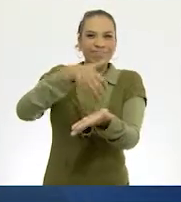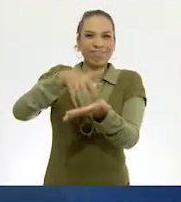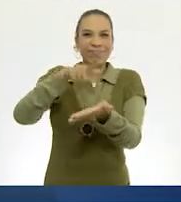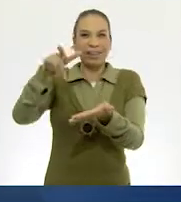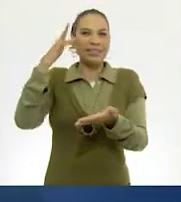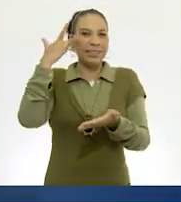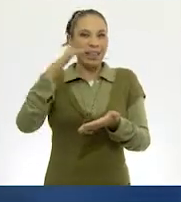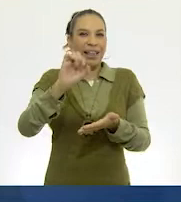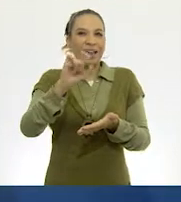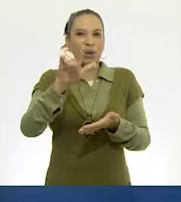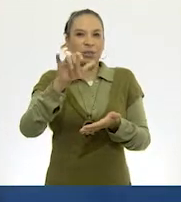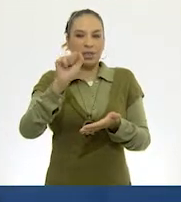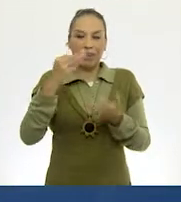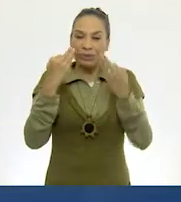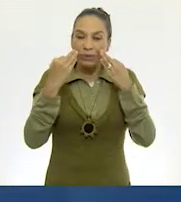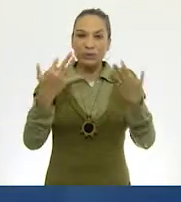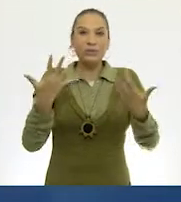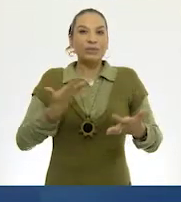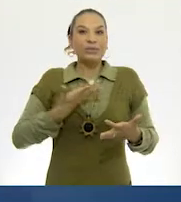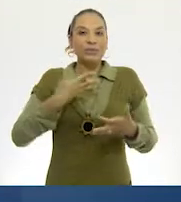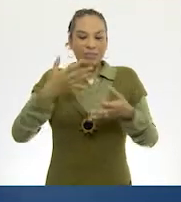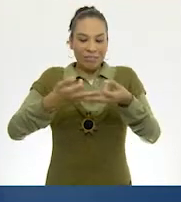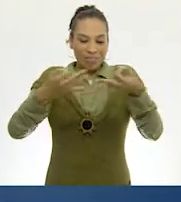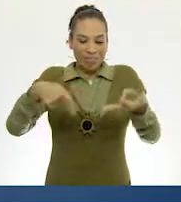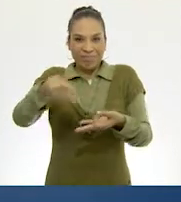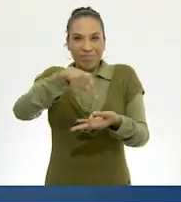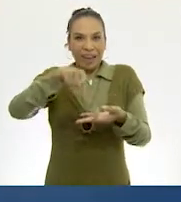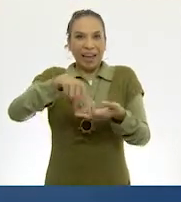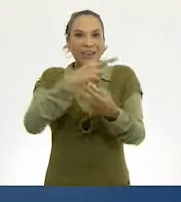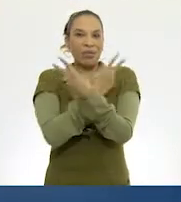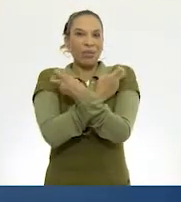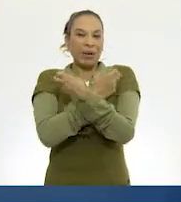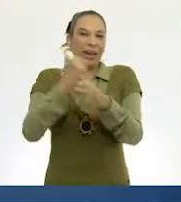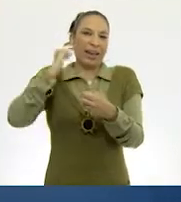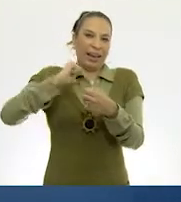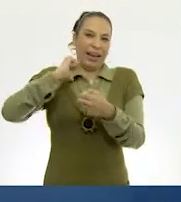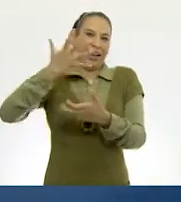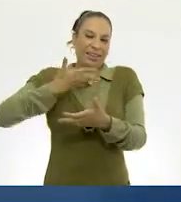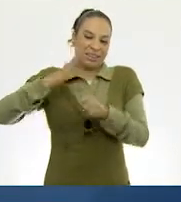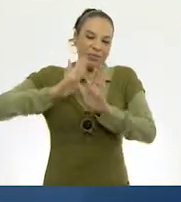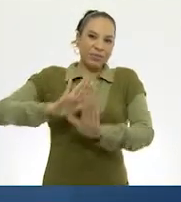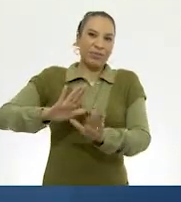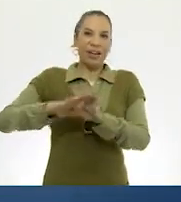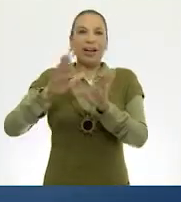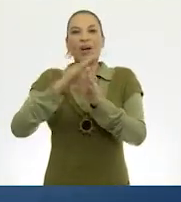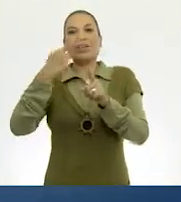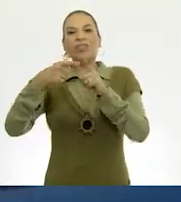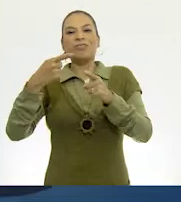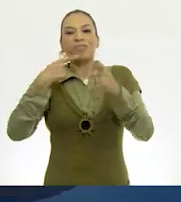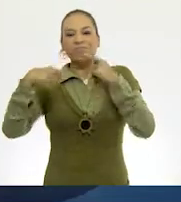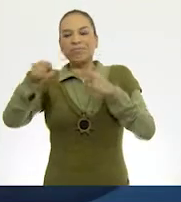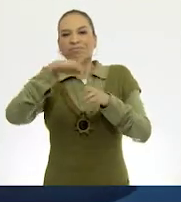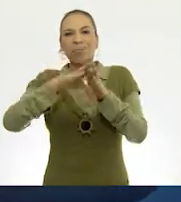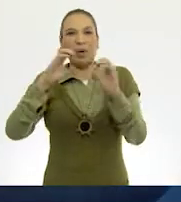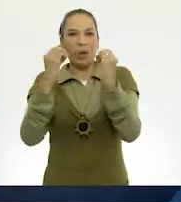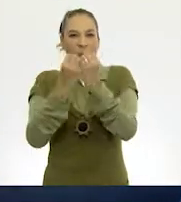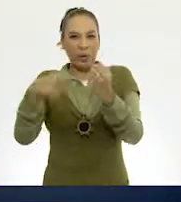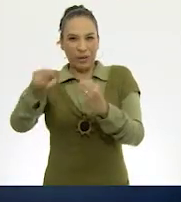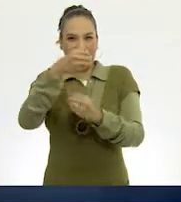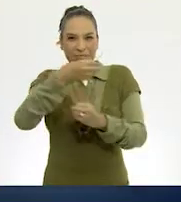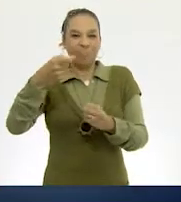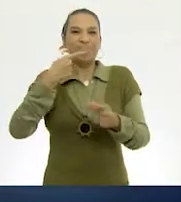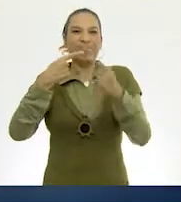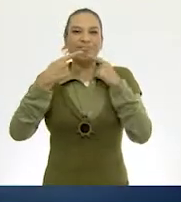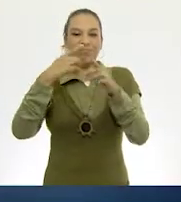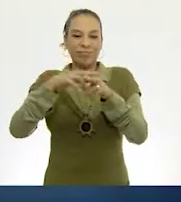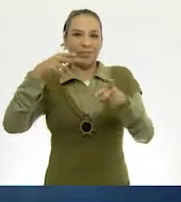de la cacería que hacían los antiguos pobladores, y como se menciona en el video, la organización y las armas hacen que los seres humanos